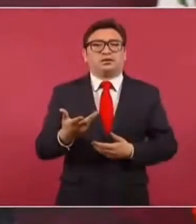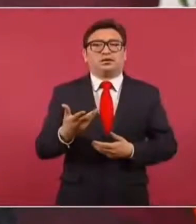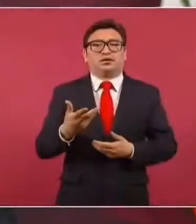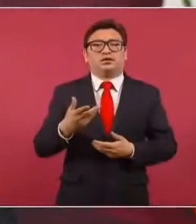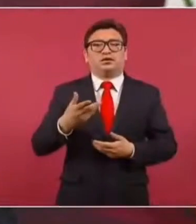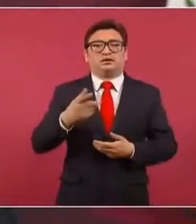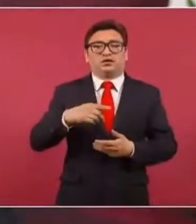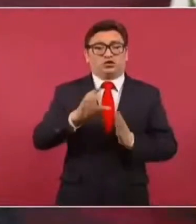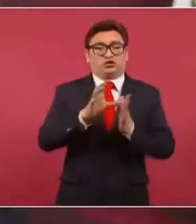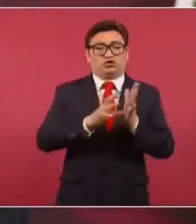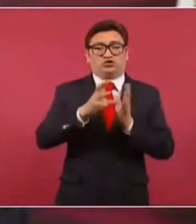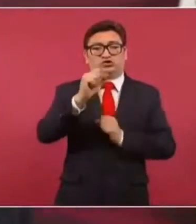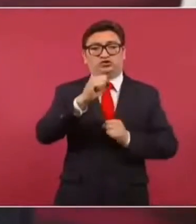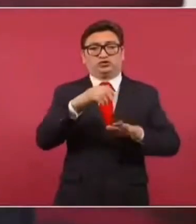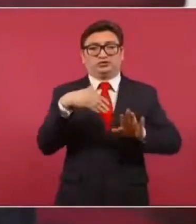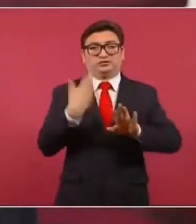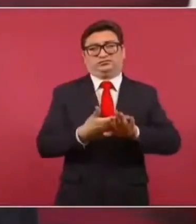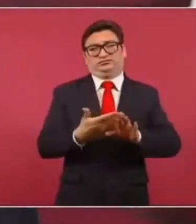pisotear la Constitución?